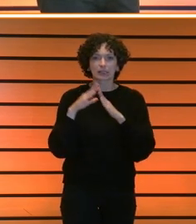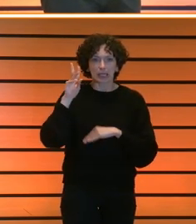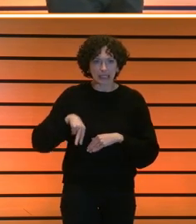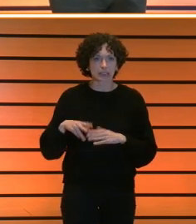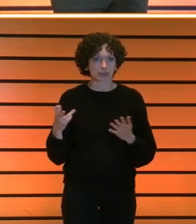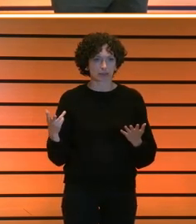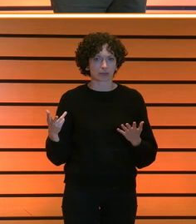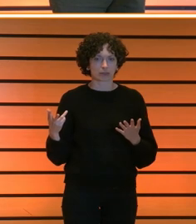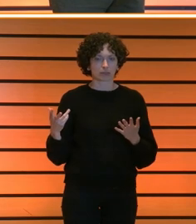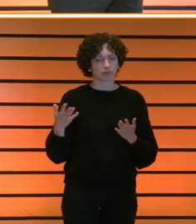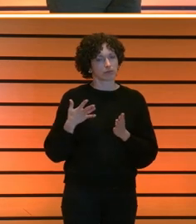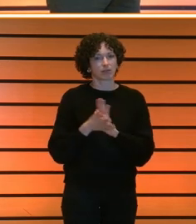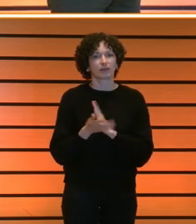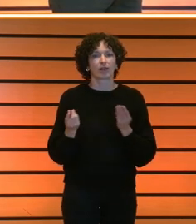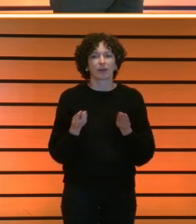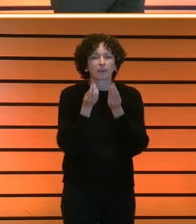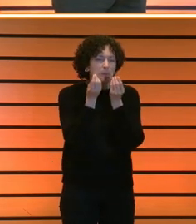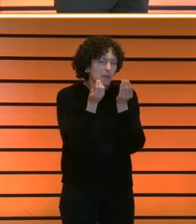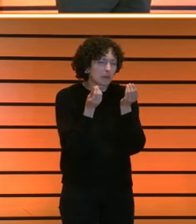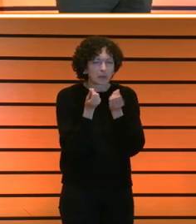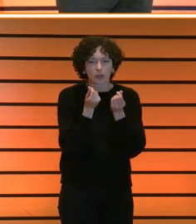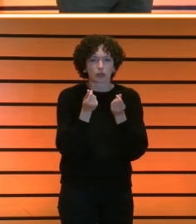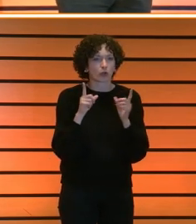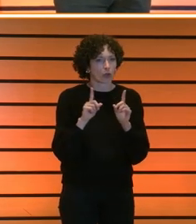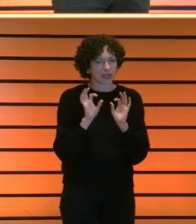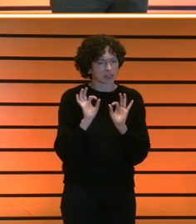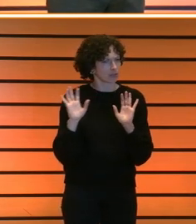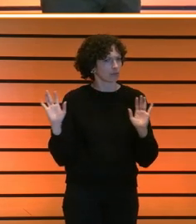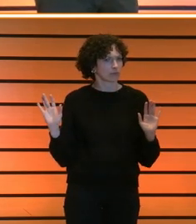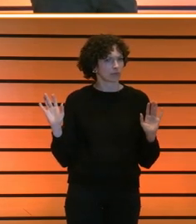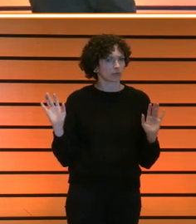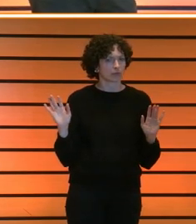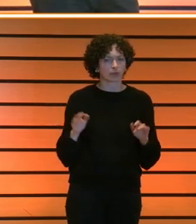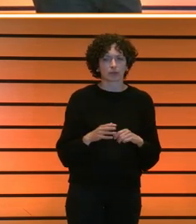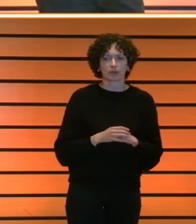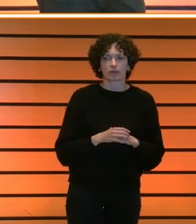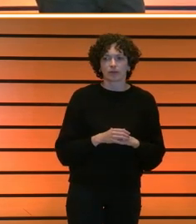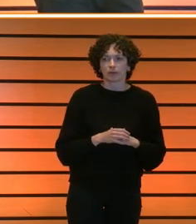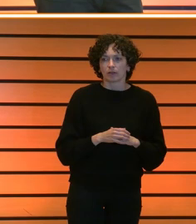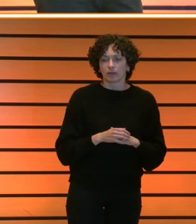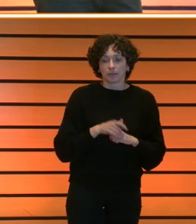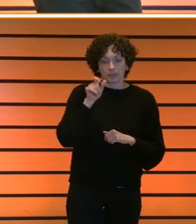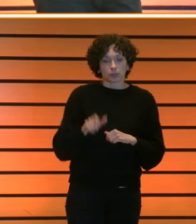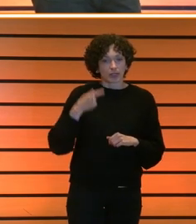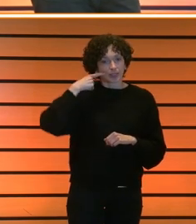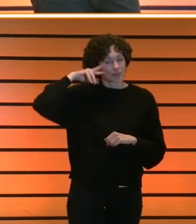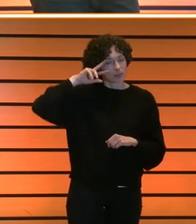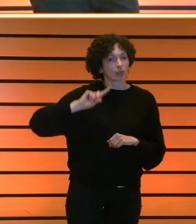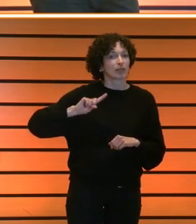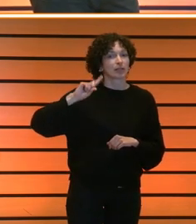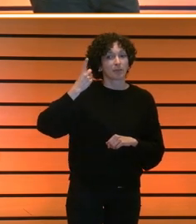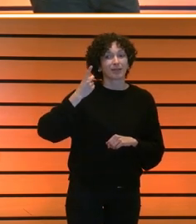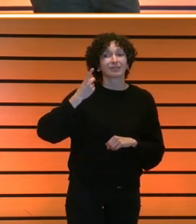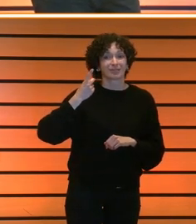a vivienda que una vivienda por lo tanto no empecemos con sus refugios Esto es lo que hay el mayor experto en las personas